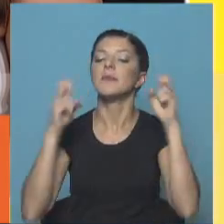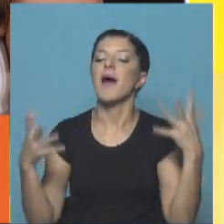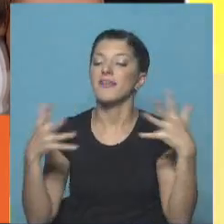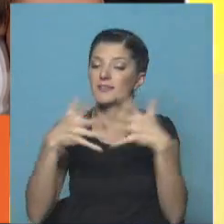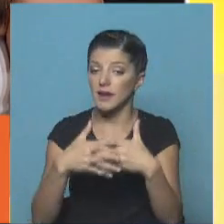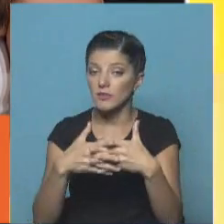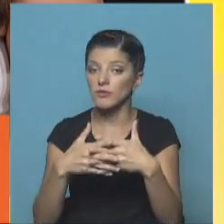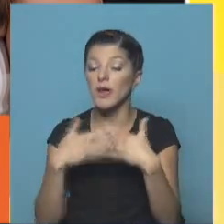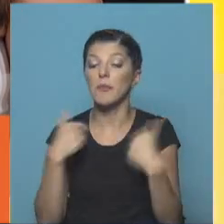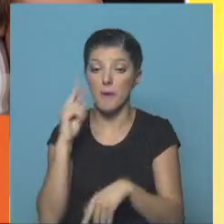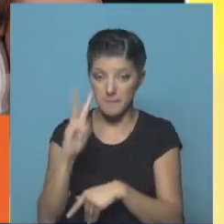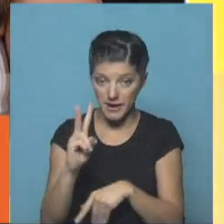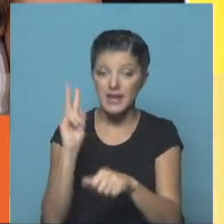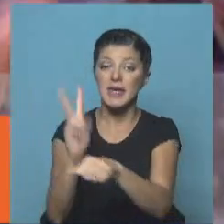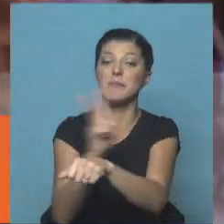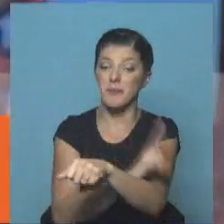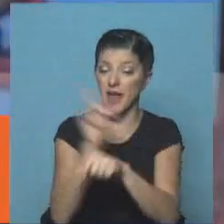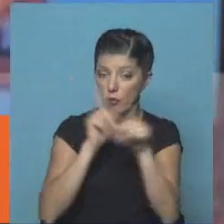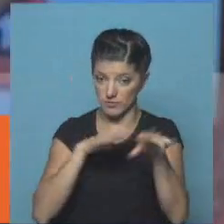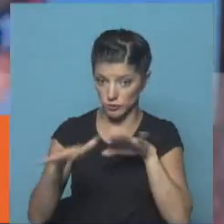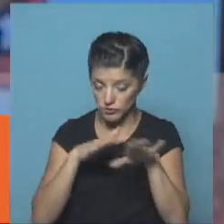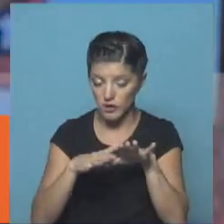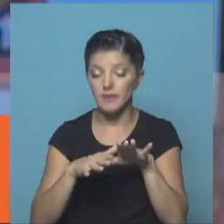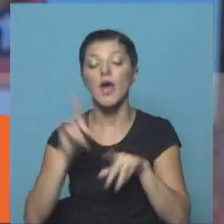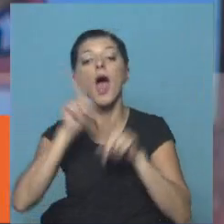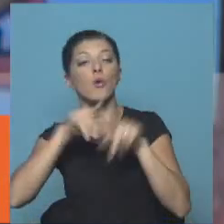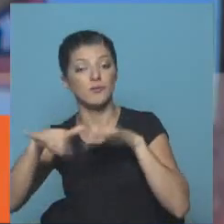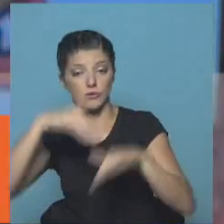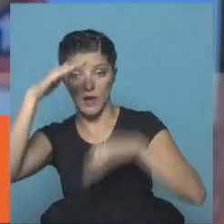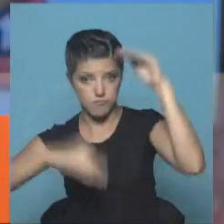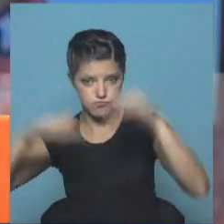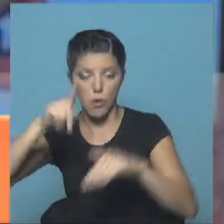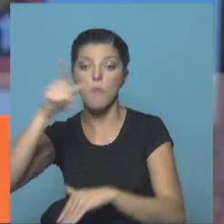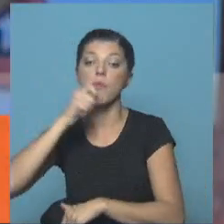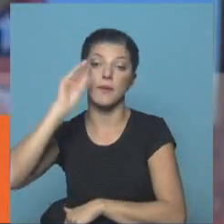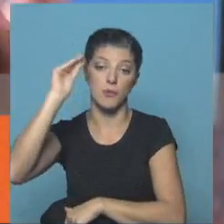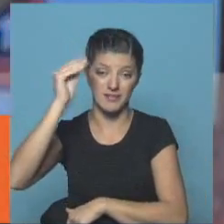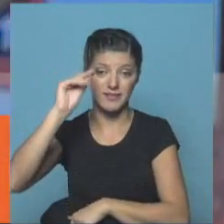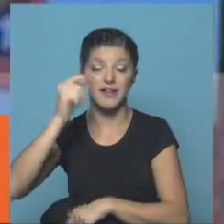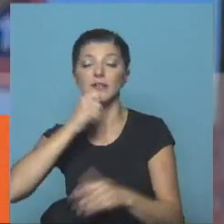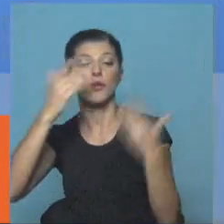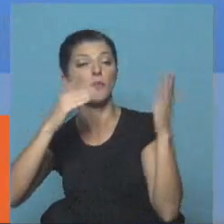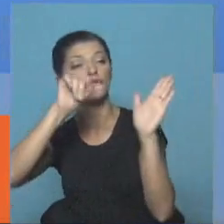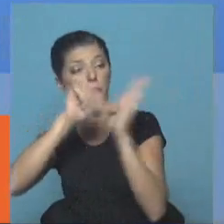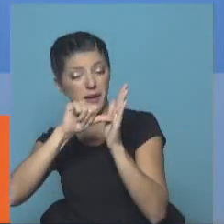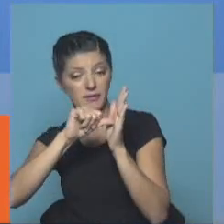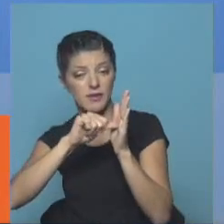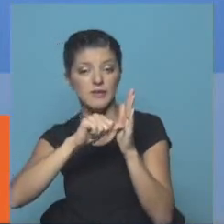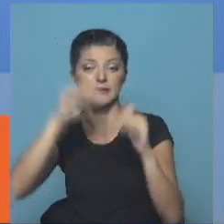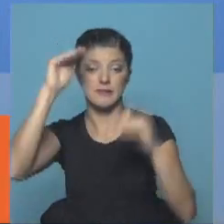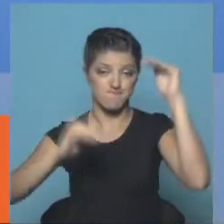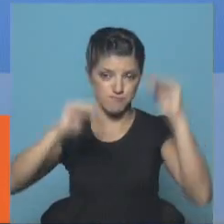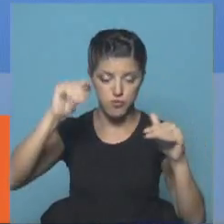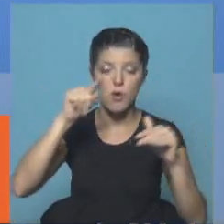y prever situaciones. Tenemos situaciones de descompensación muy fuerte de Brasil en relación a otros países. Precios relativos, condiciones